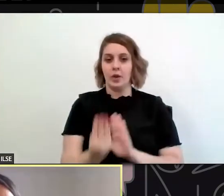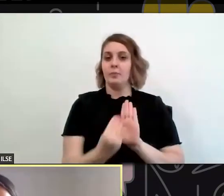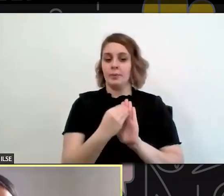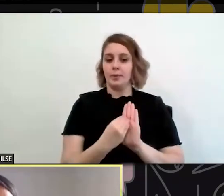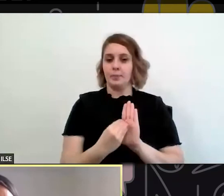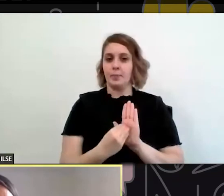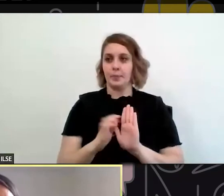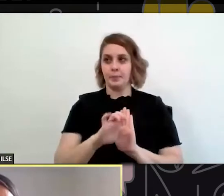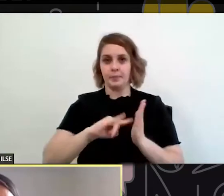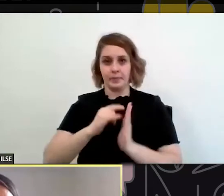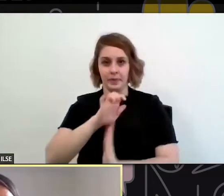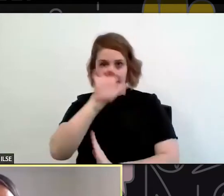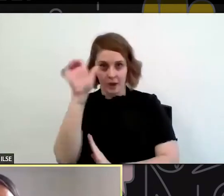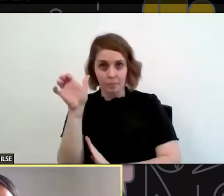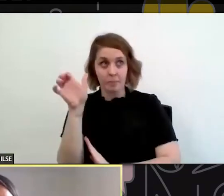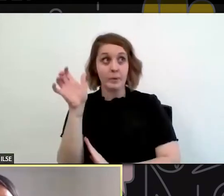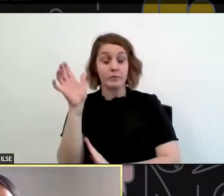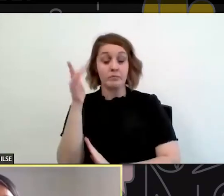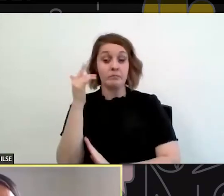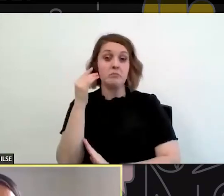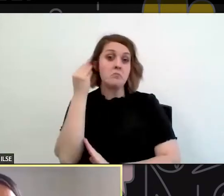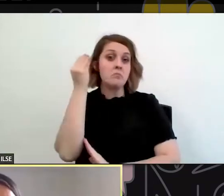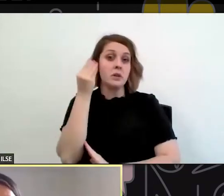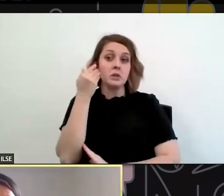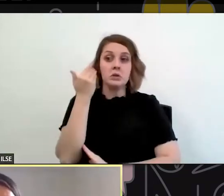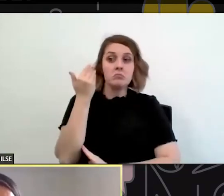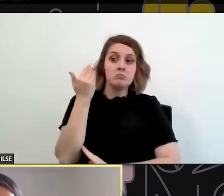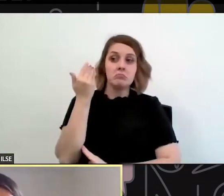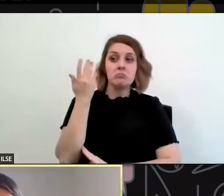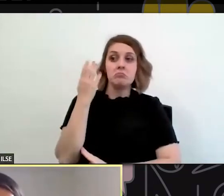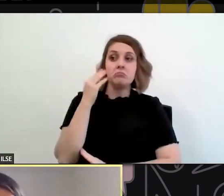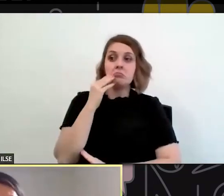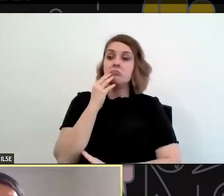creo que los proyectos aplicados funcionan más,